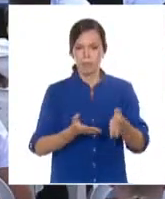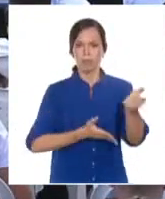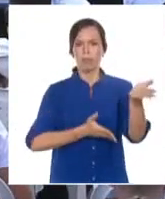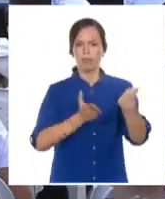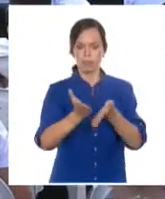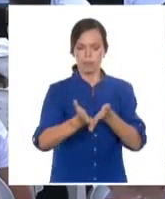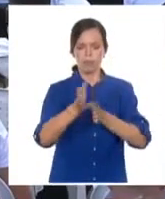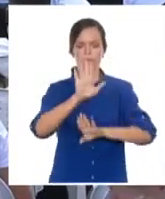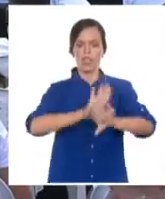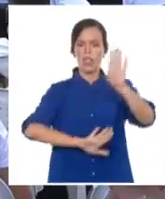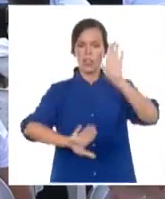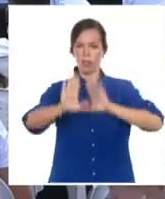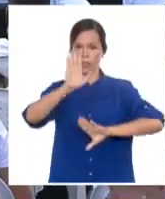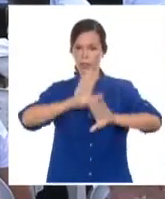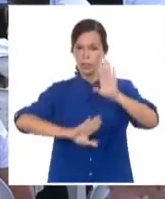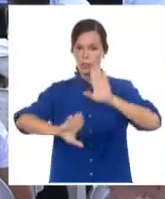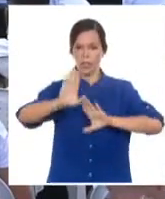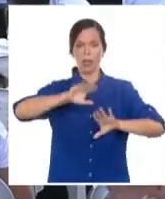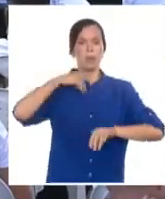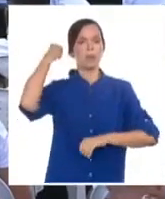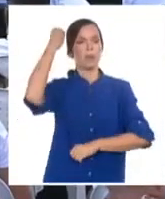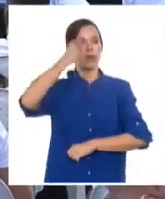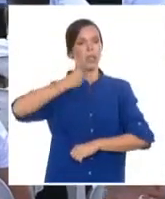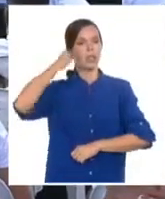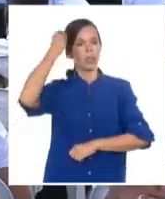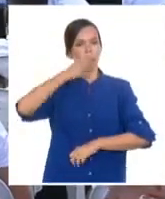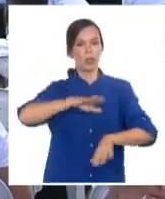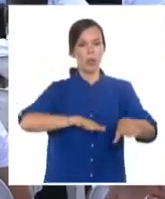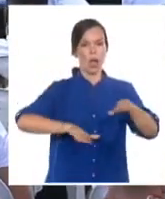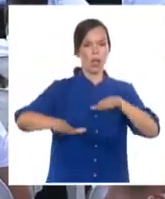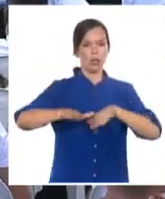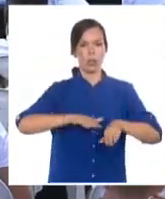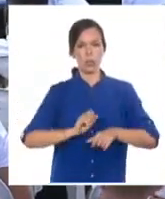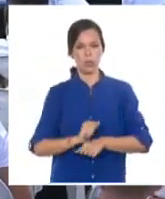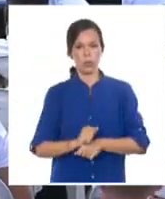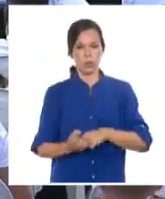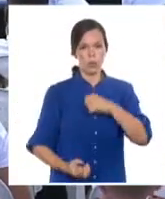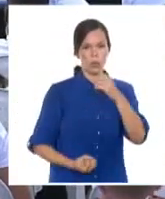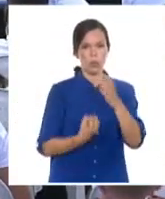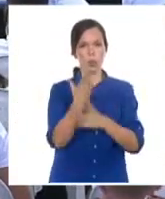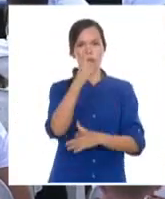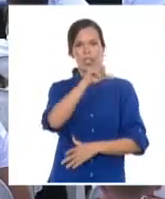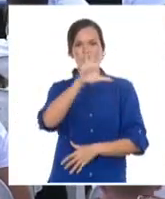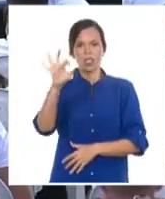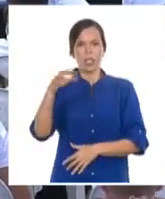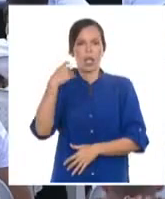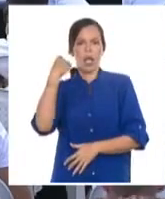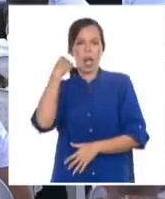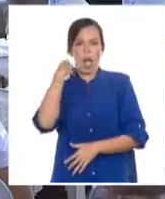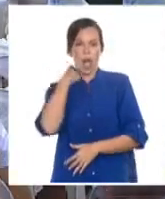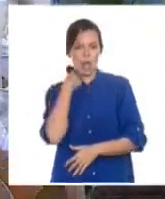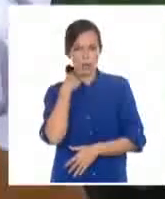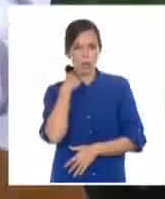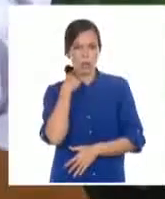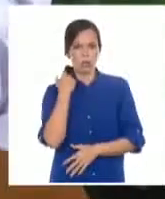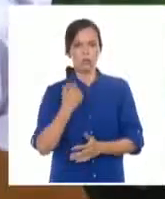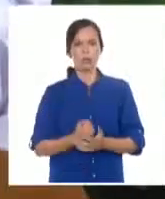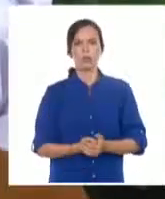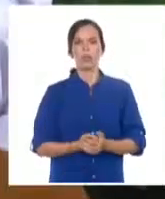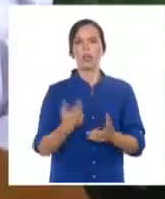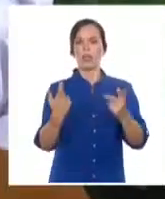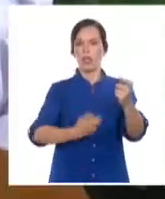pensamiento y acción en el centenario del grito de la demajagua nuestro comandante jefe expresaría